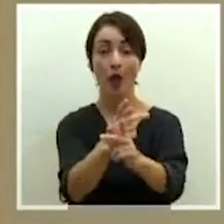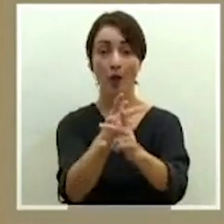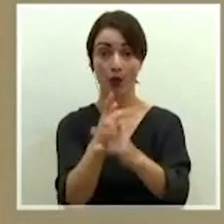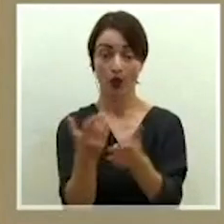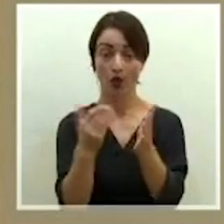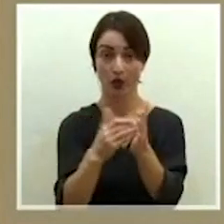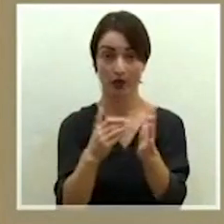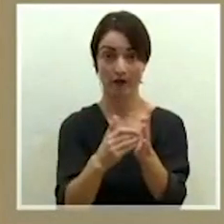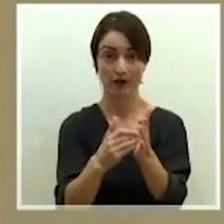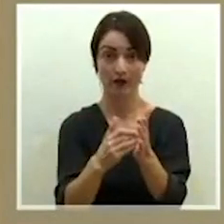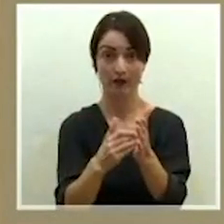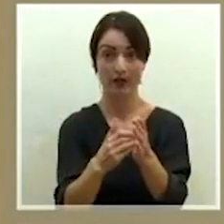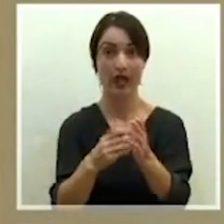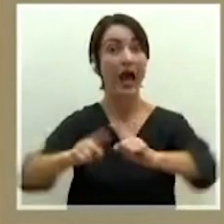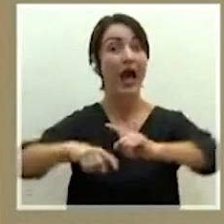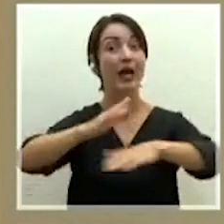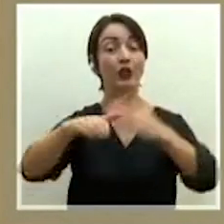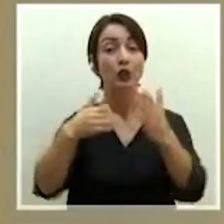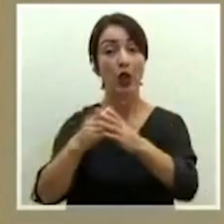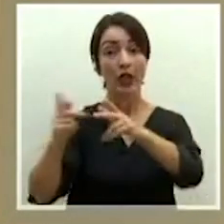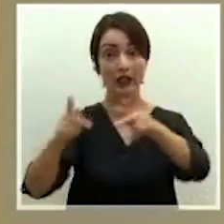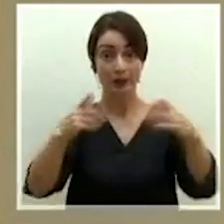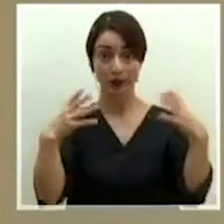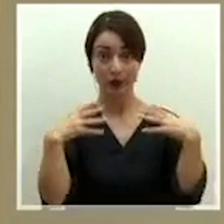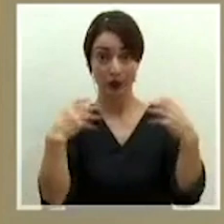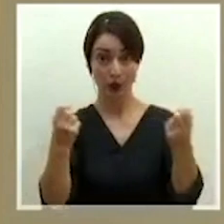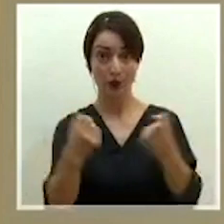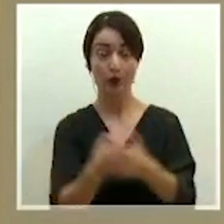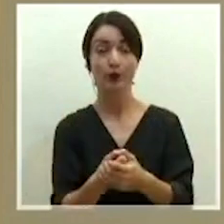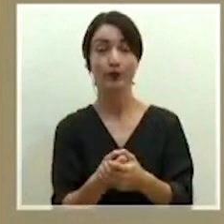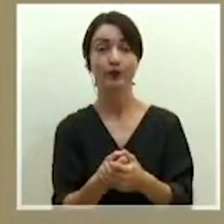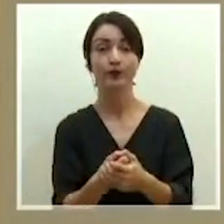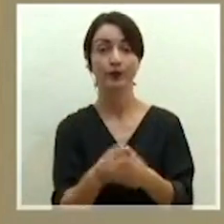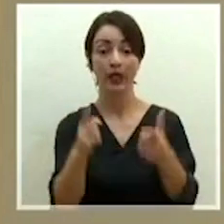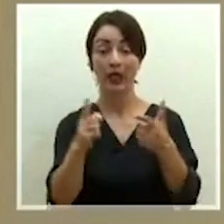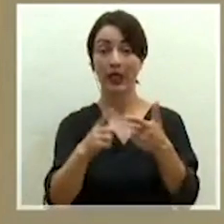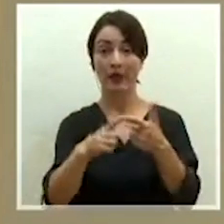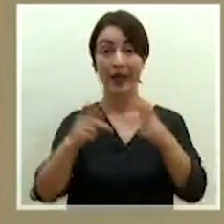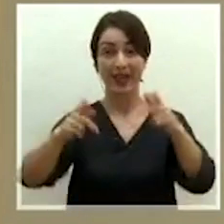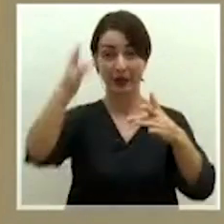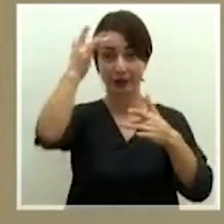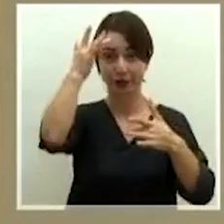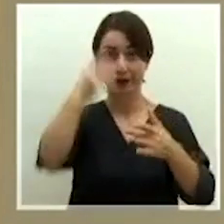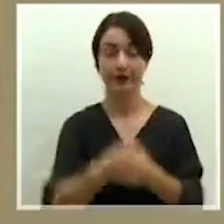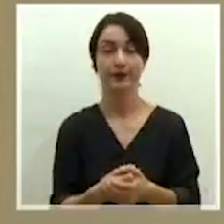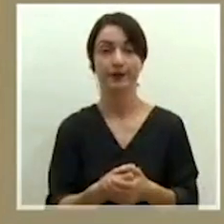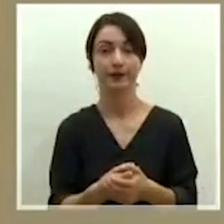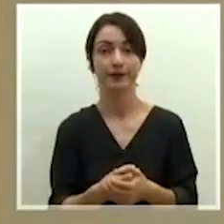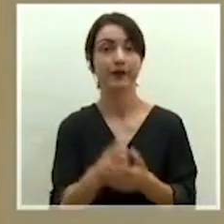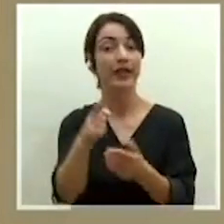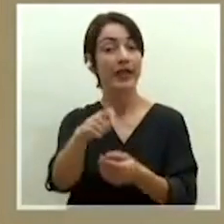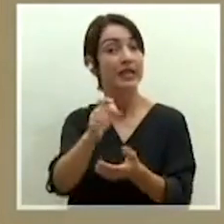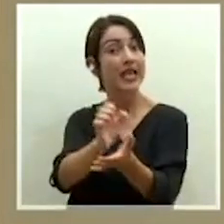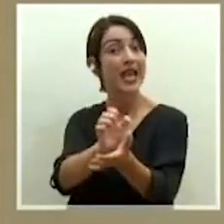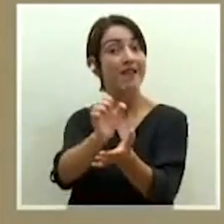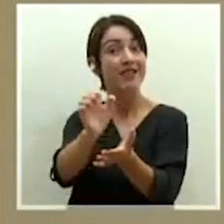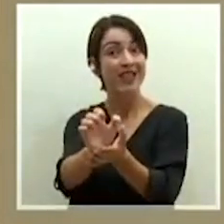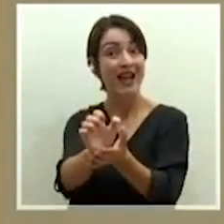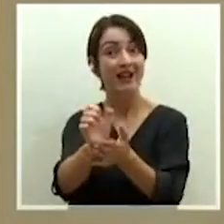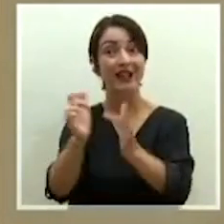nuevo, tanto a los funcionarios de la salud como a los pacientes. Y así evitar